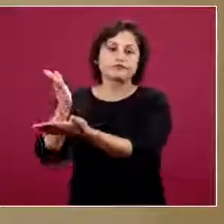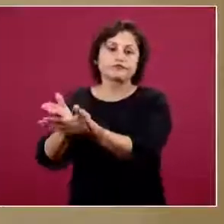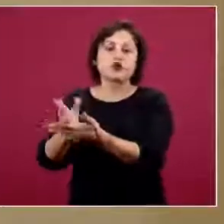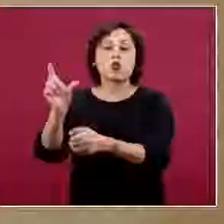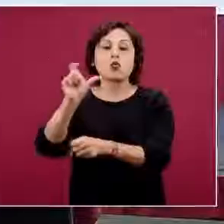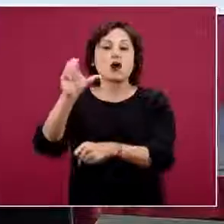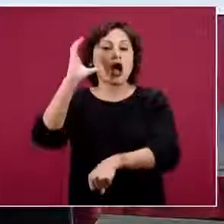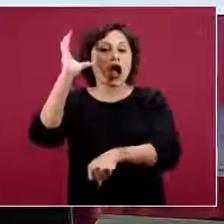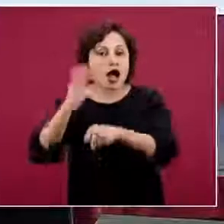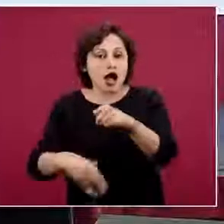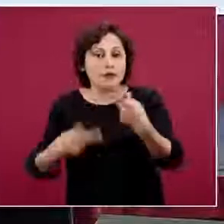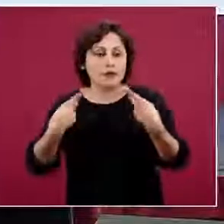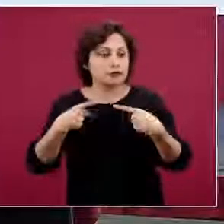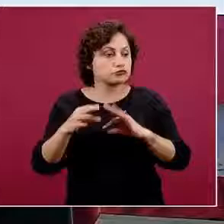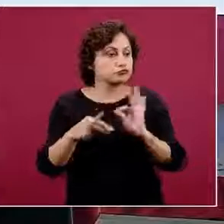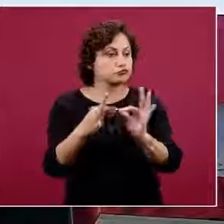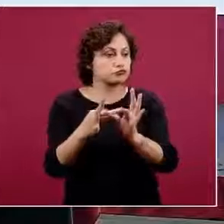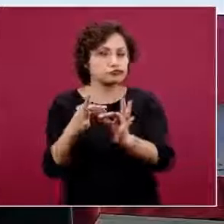damnificadas. La que sigue, por favor.